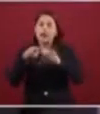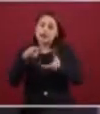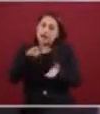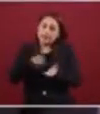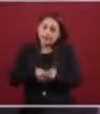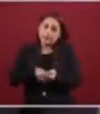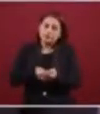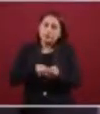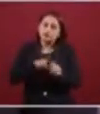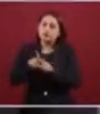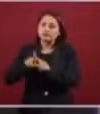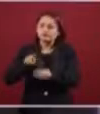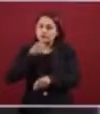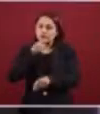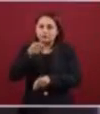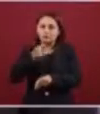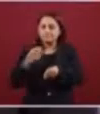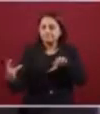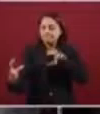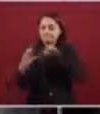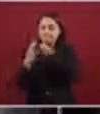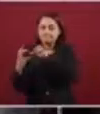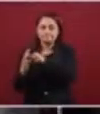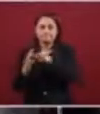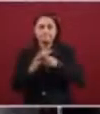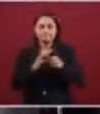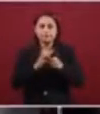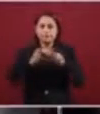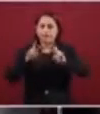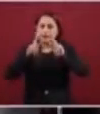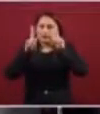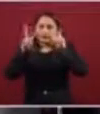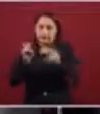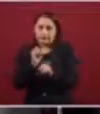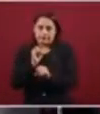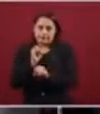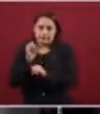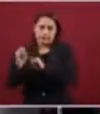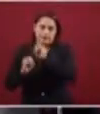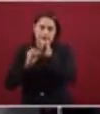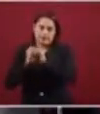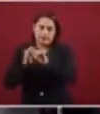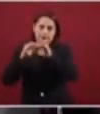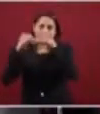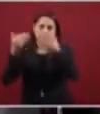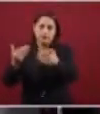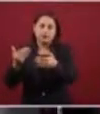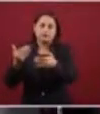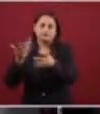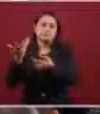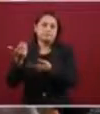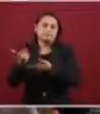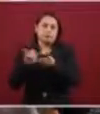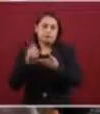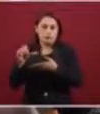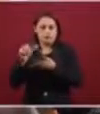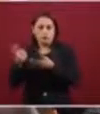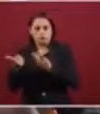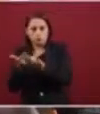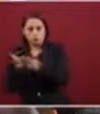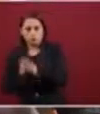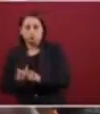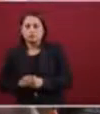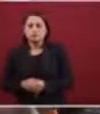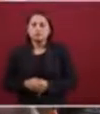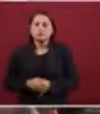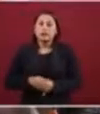para trabajar nuestra información internacional. Ellos demandaron, los excorresponsales demandaron a la